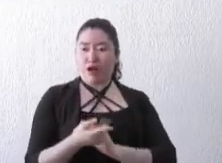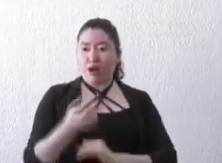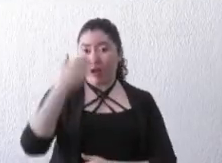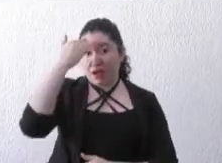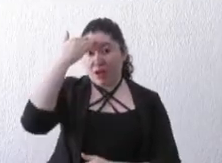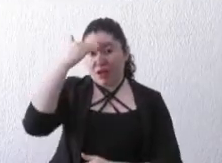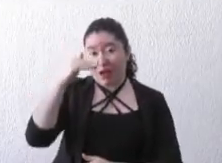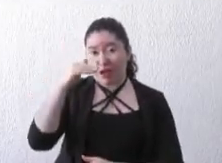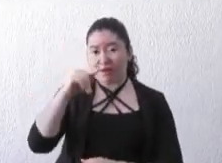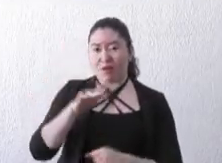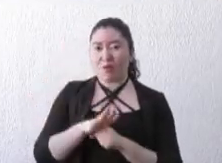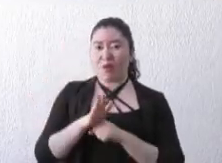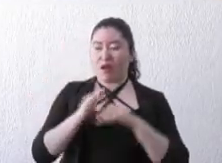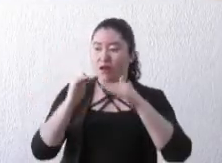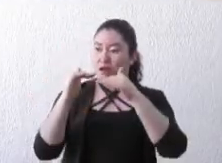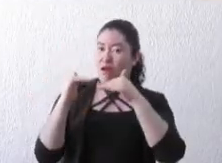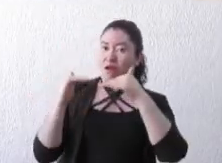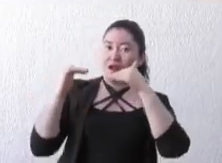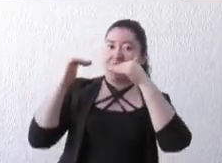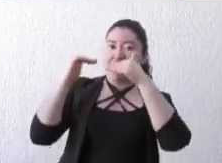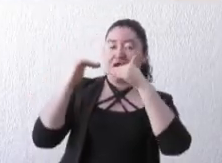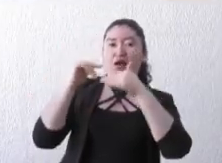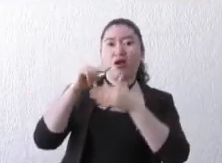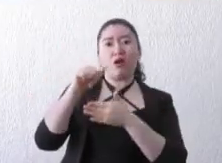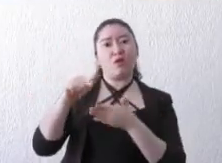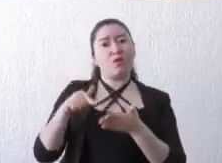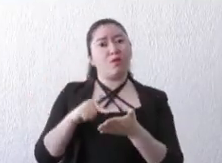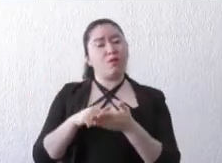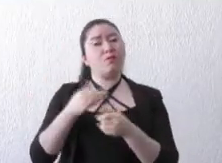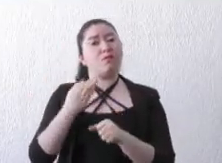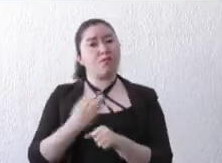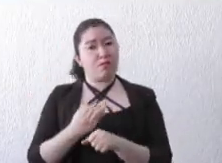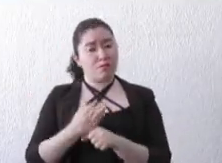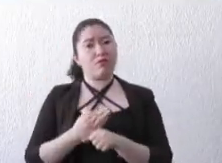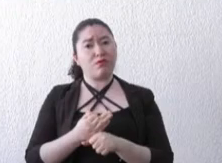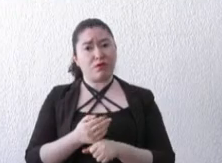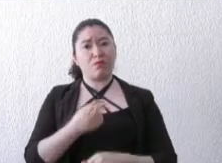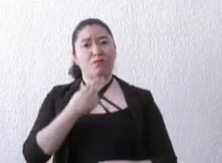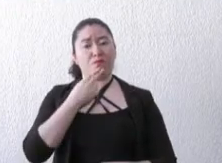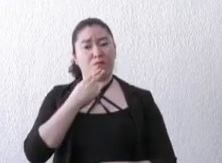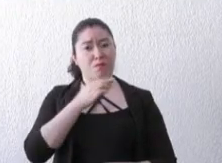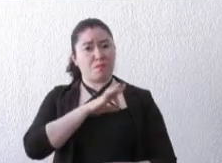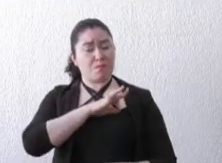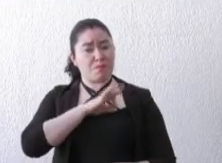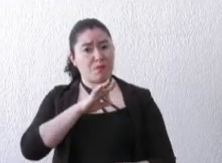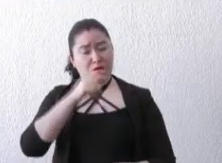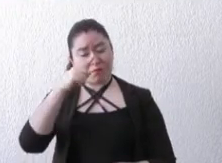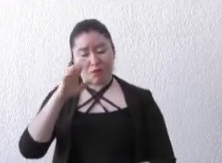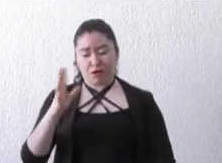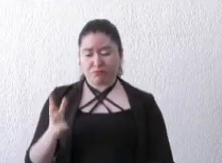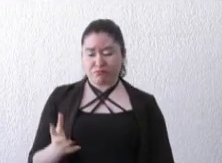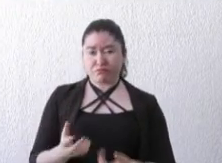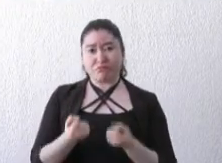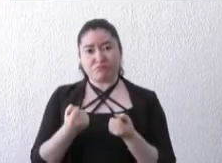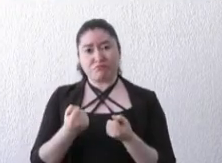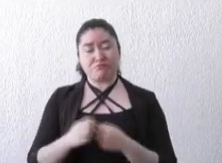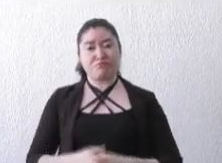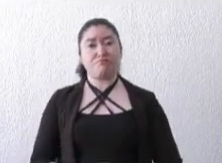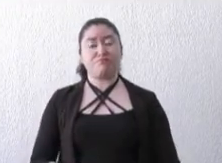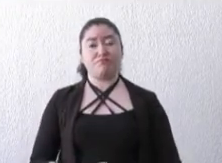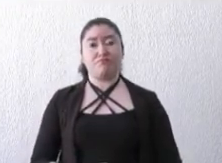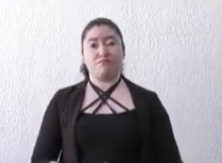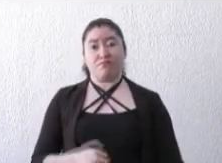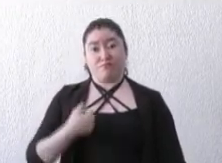las techumbres son espacios hoy urbanos de recuperación y